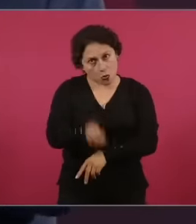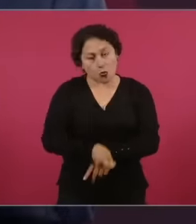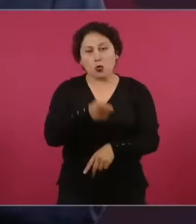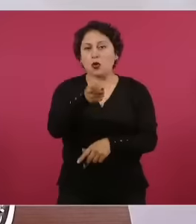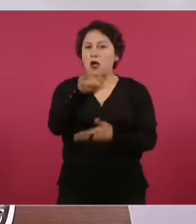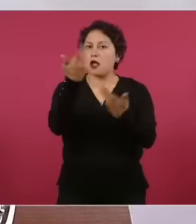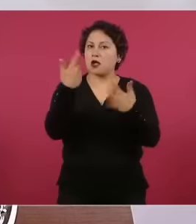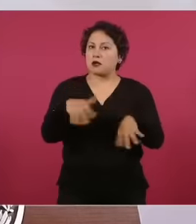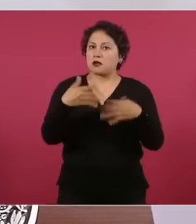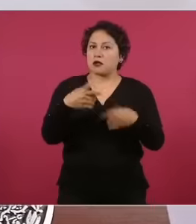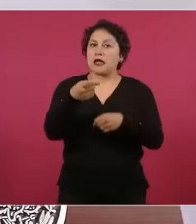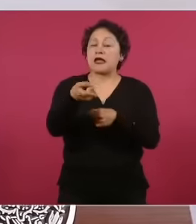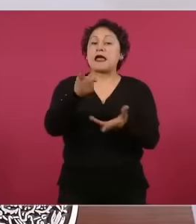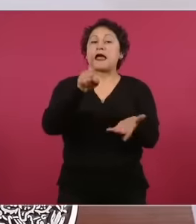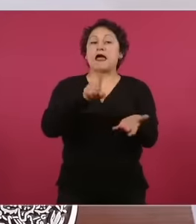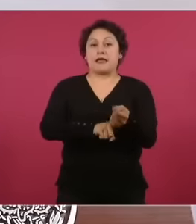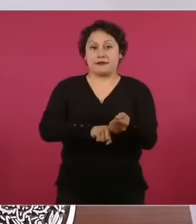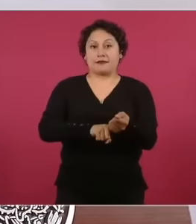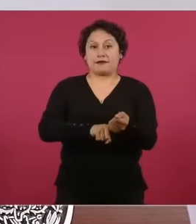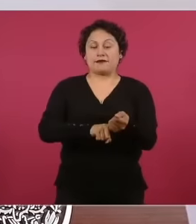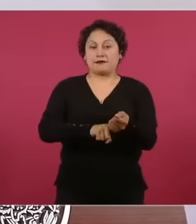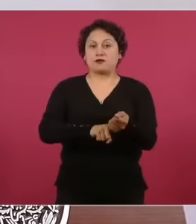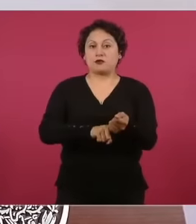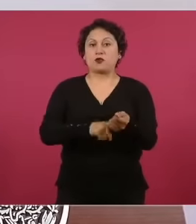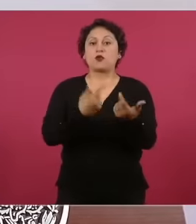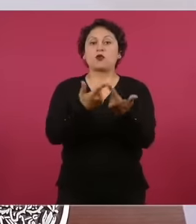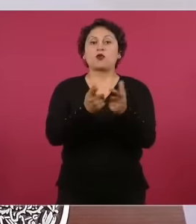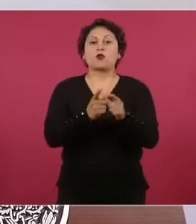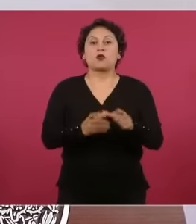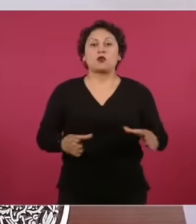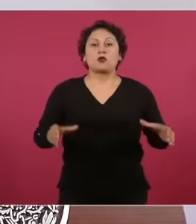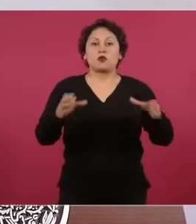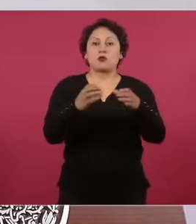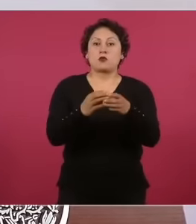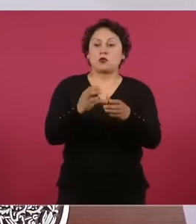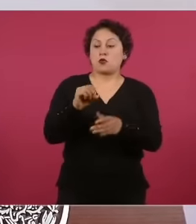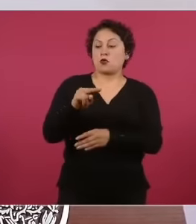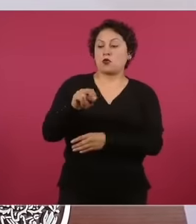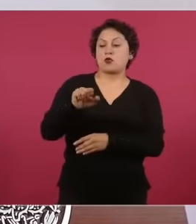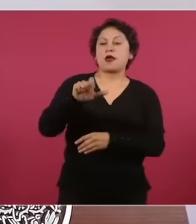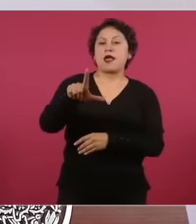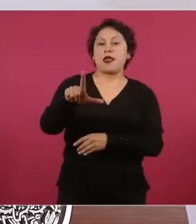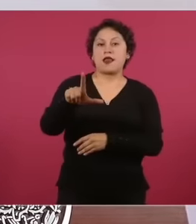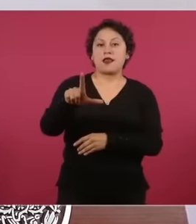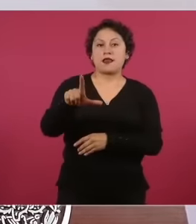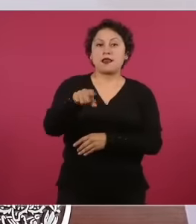es miembro del Colegio Nacional y también cobra.